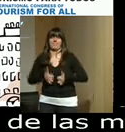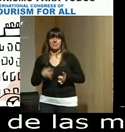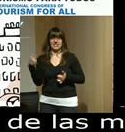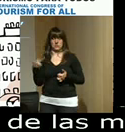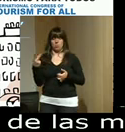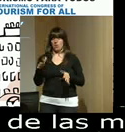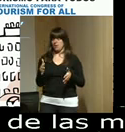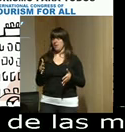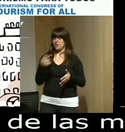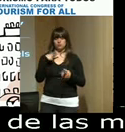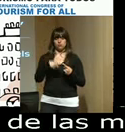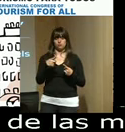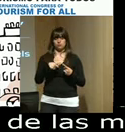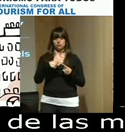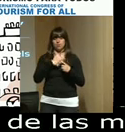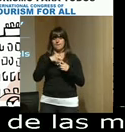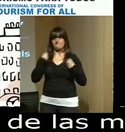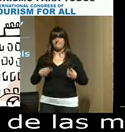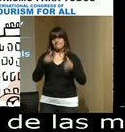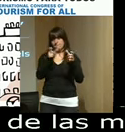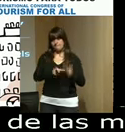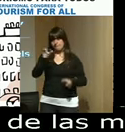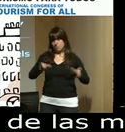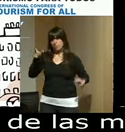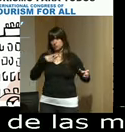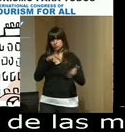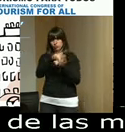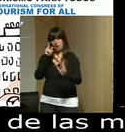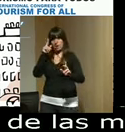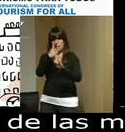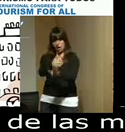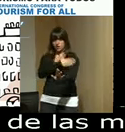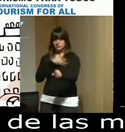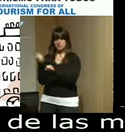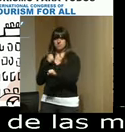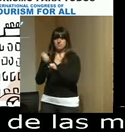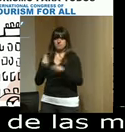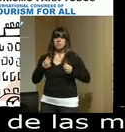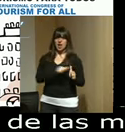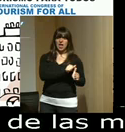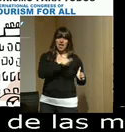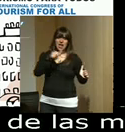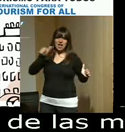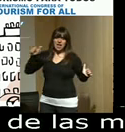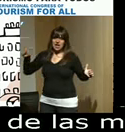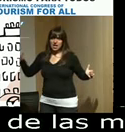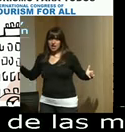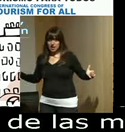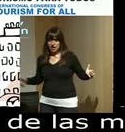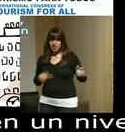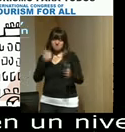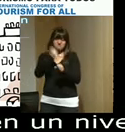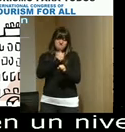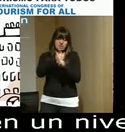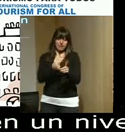una población que está llegando a la jubilación tras una larga vida laboral en puestos de trabajo de baja cualificación o no remunerada, por lo que es lógico